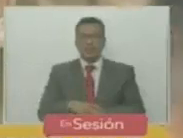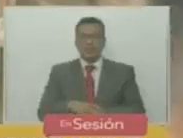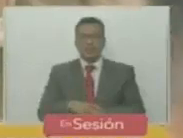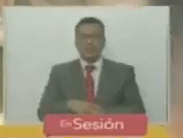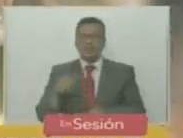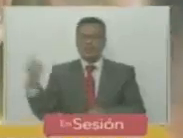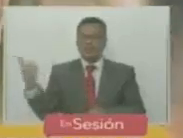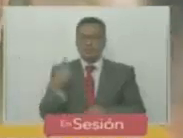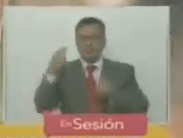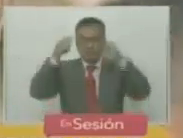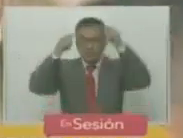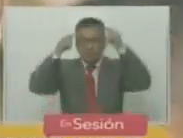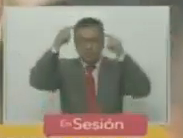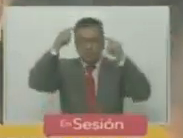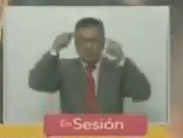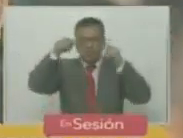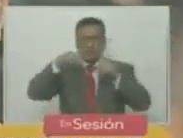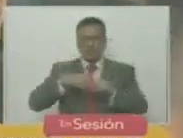llega Hugo Chávez.